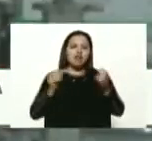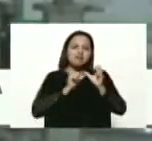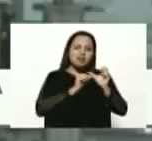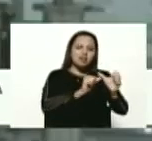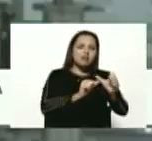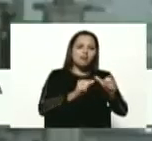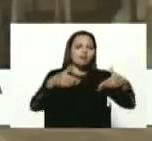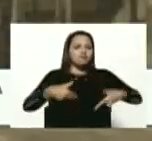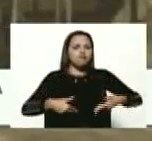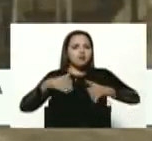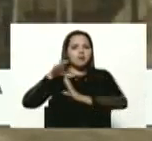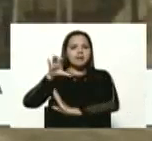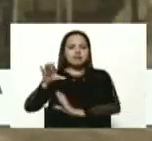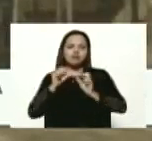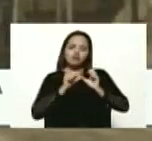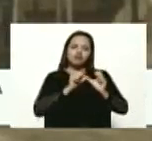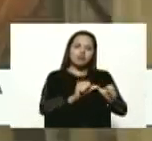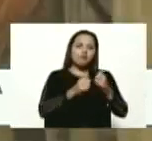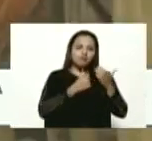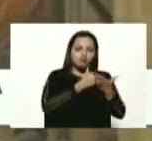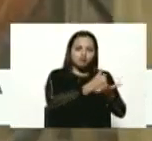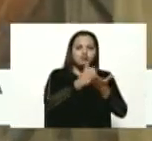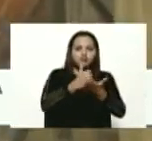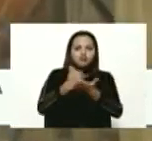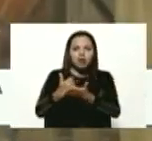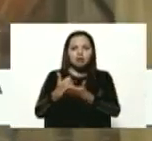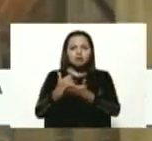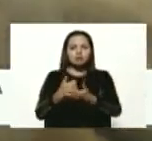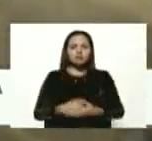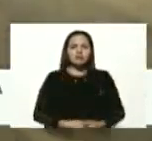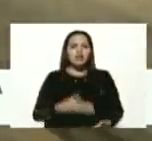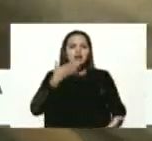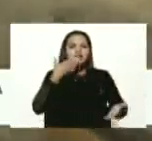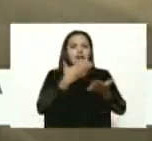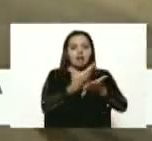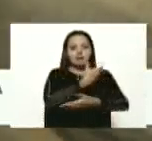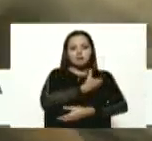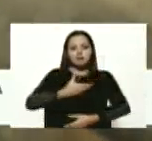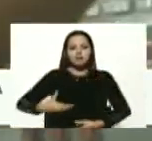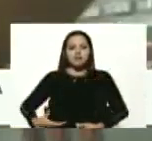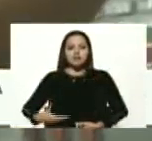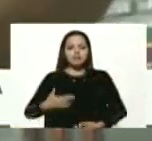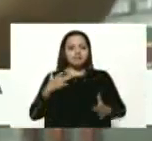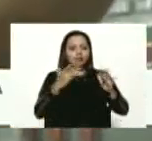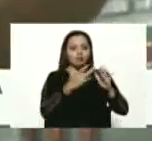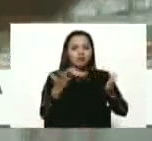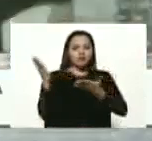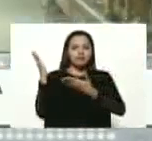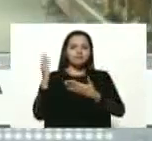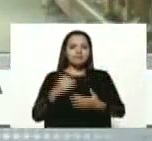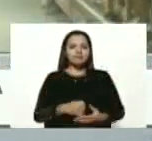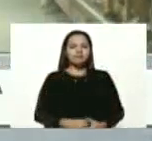nuestro país, seguimos invirtiendo. Gracias, presidente. Adelante.